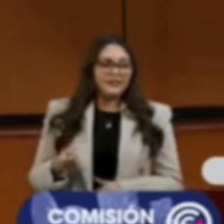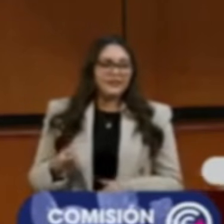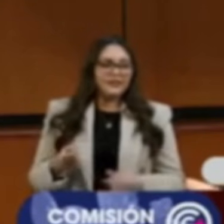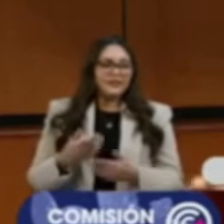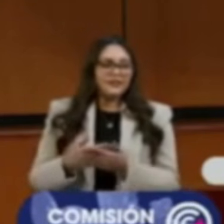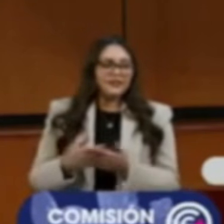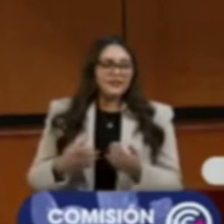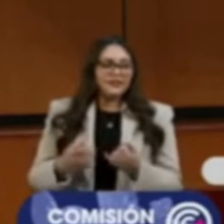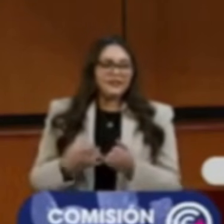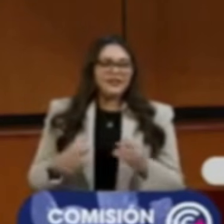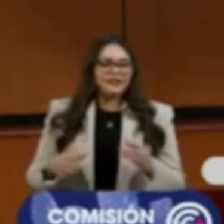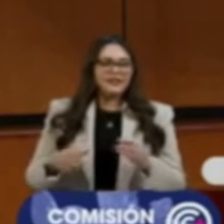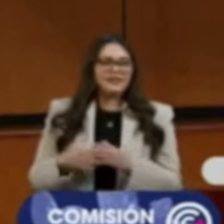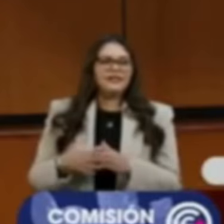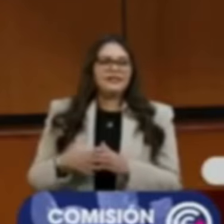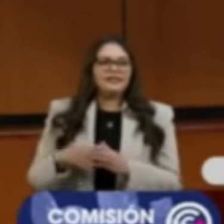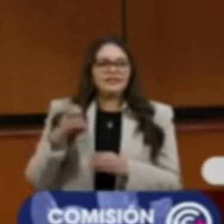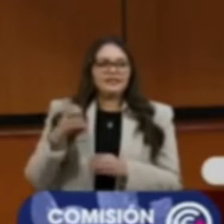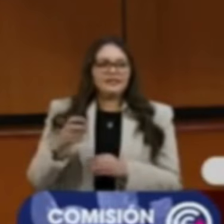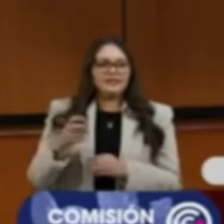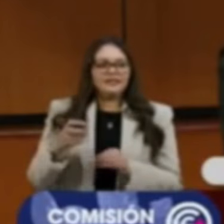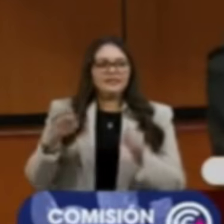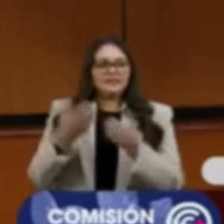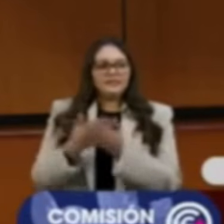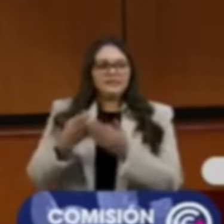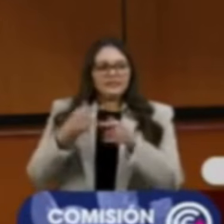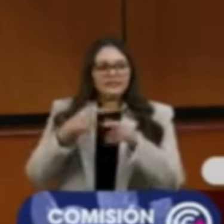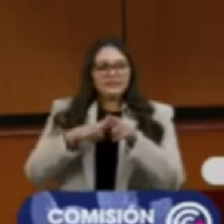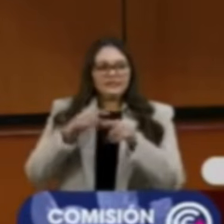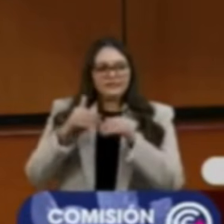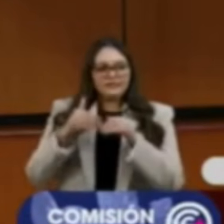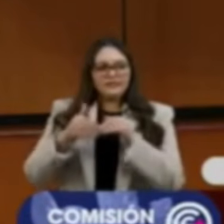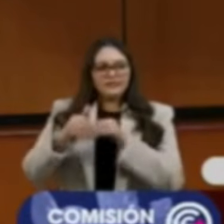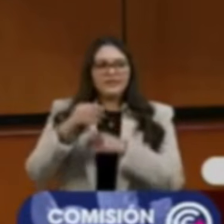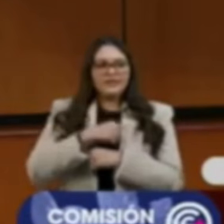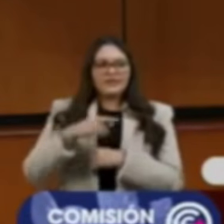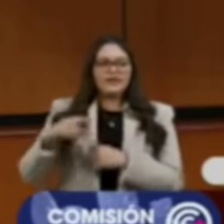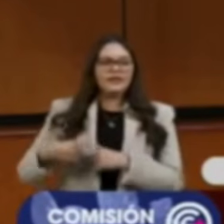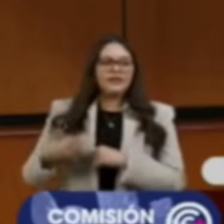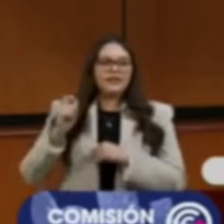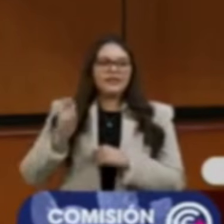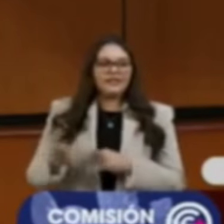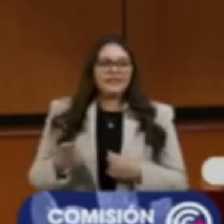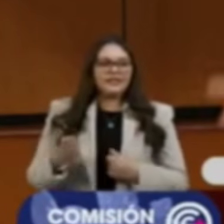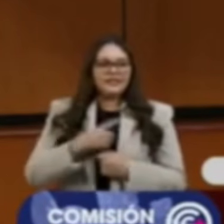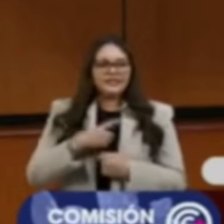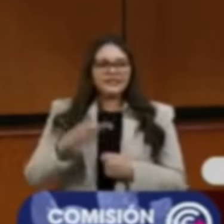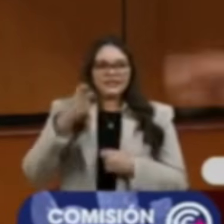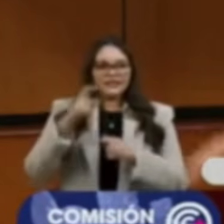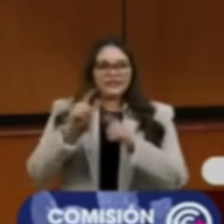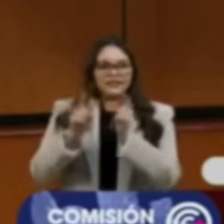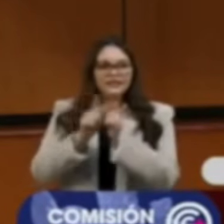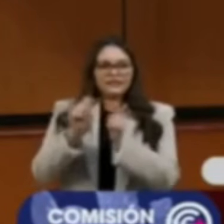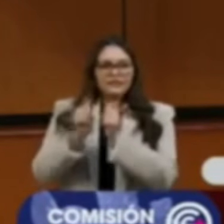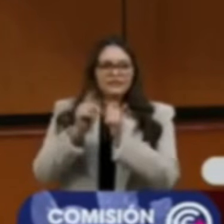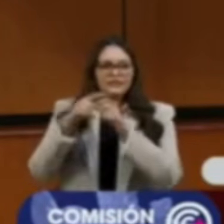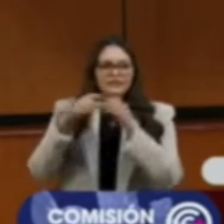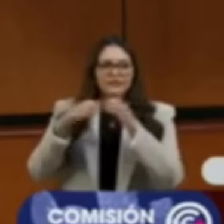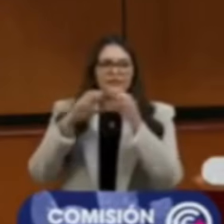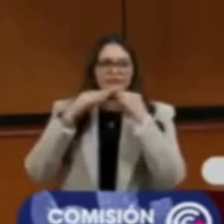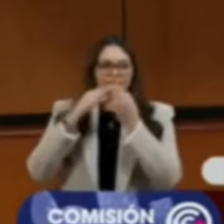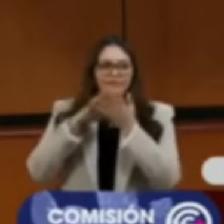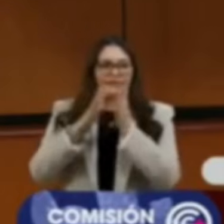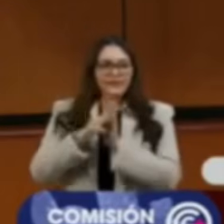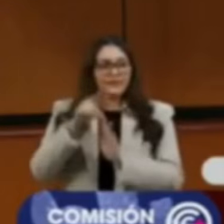el diputado federal Doring sacó adelante en tema de huachicol, más bien eran distractores, así como los hacen desde el crimen organizado, porque